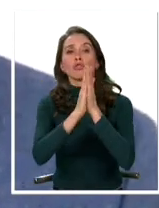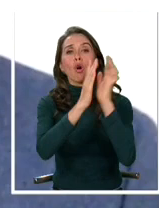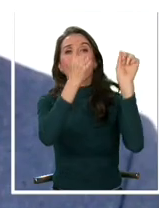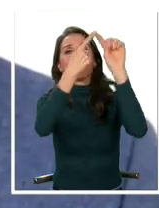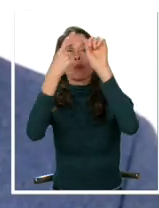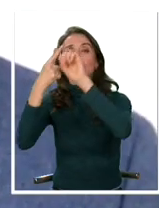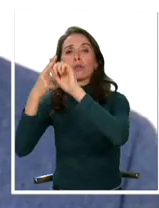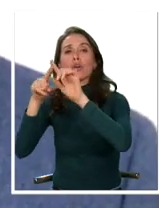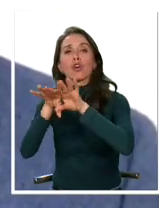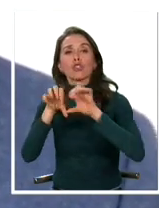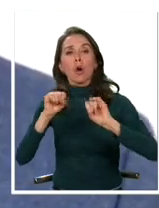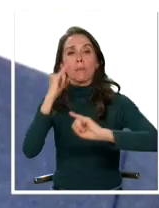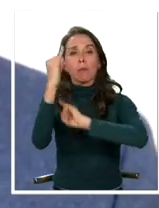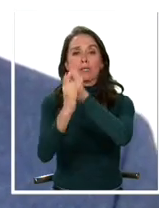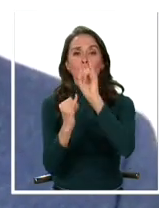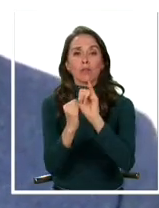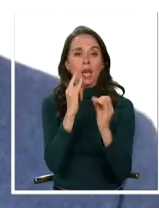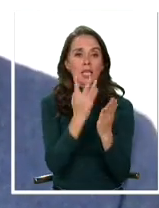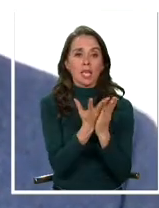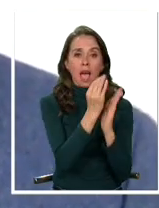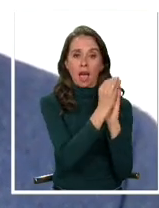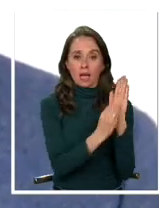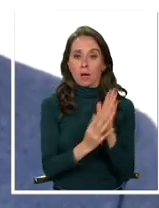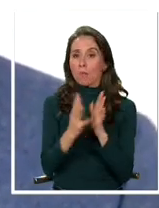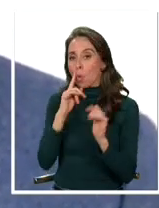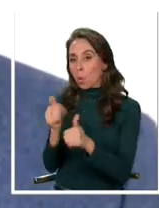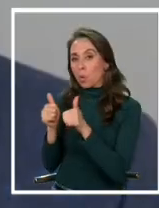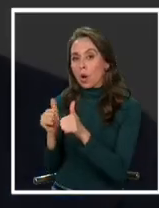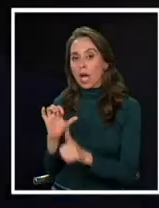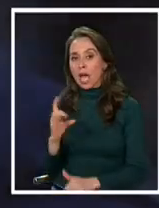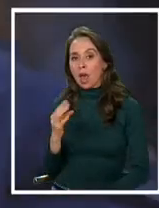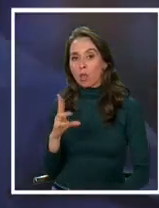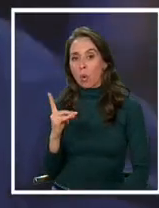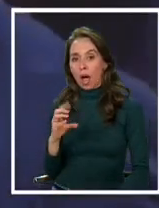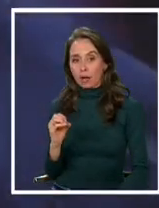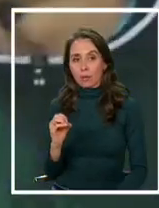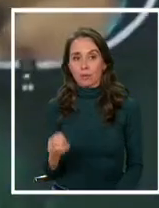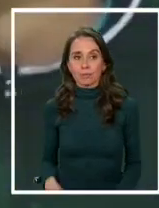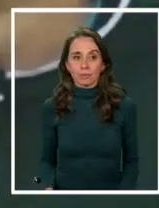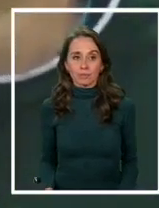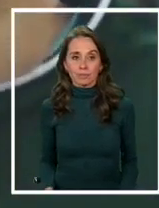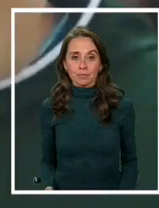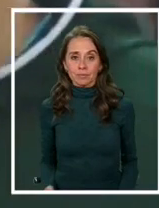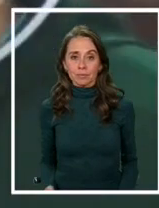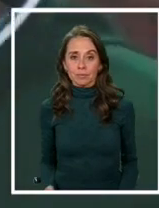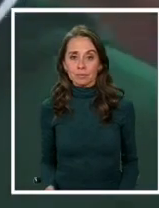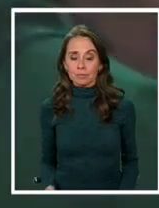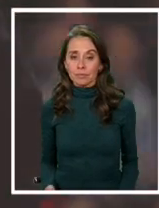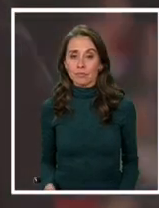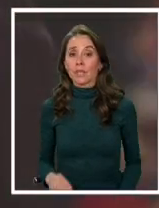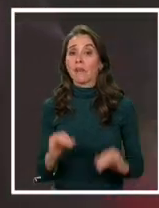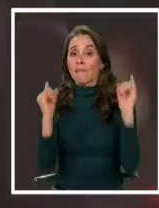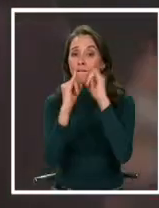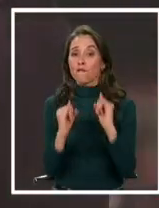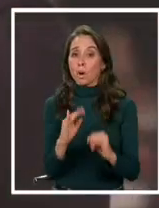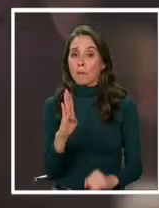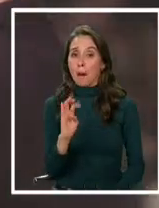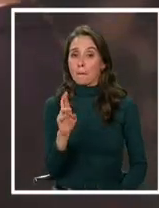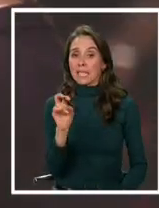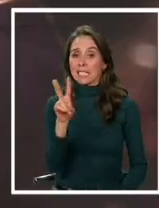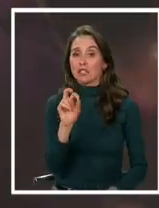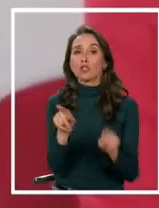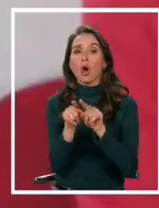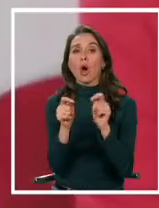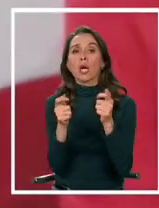compromisos nacional que tengamos Así que mucho éxito Eduardo el estilo verizo fue encajonado como